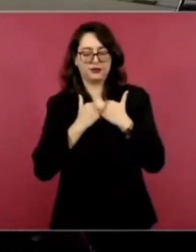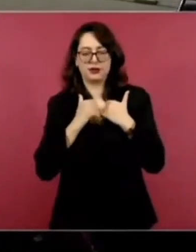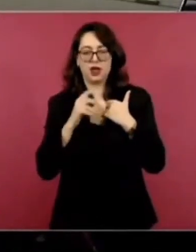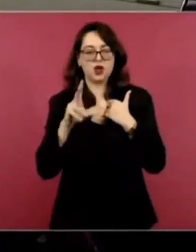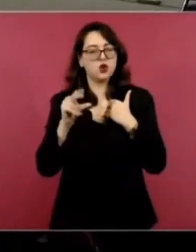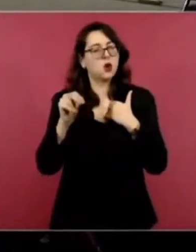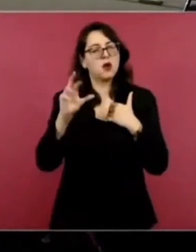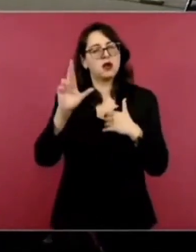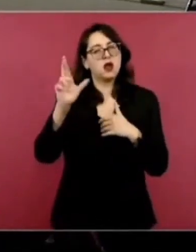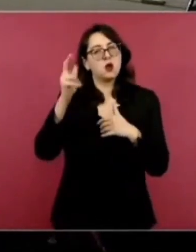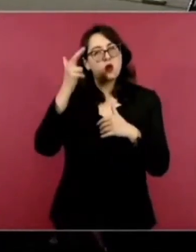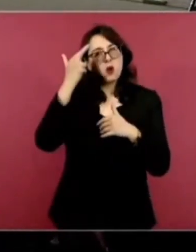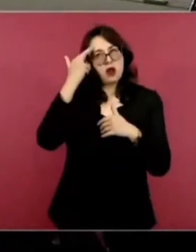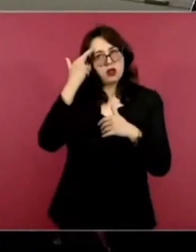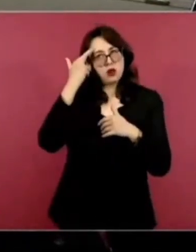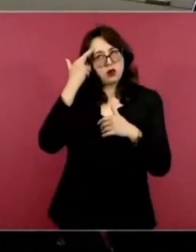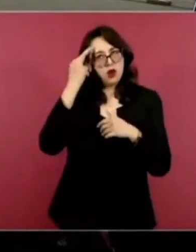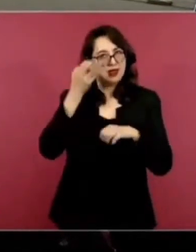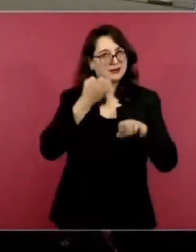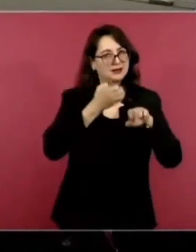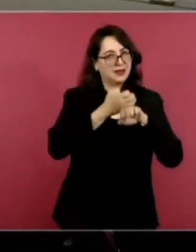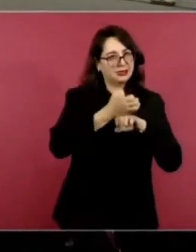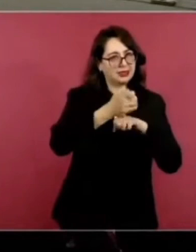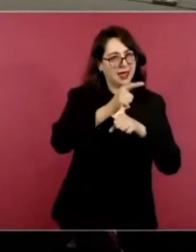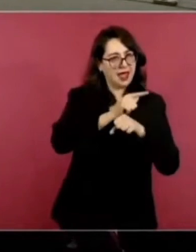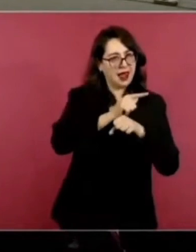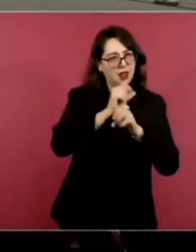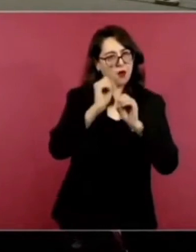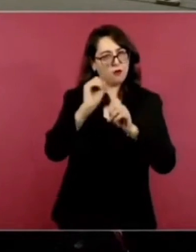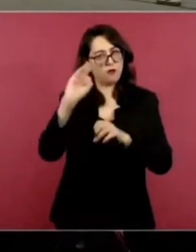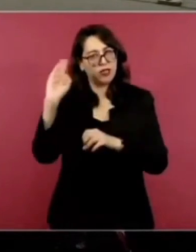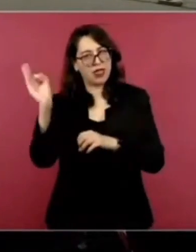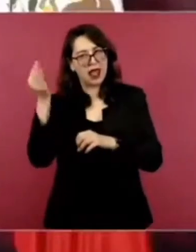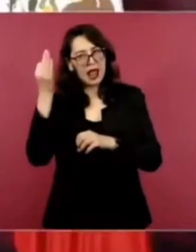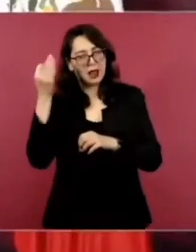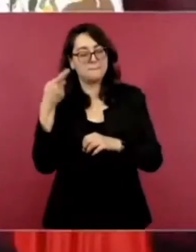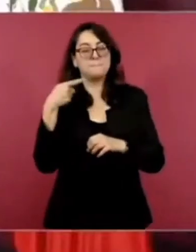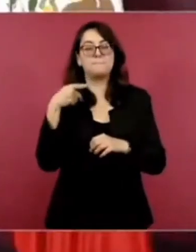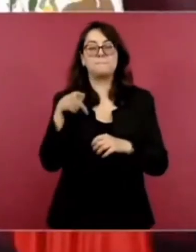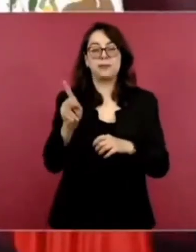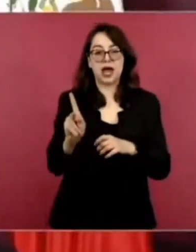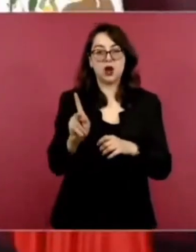del fuero común o del fuero federal, pero en uno de los